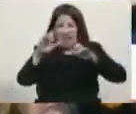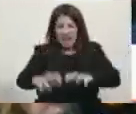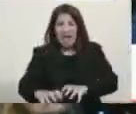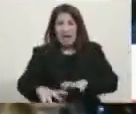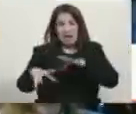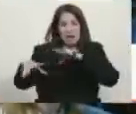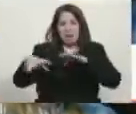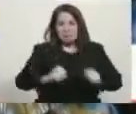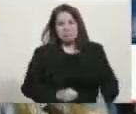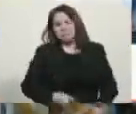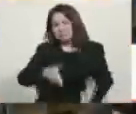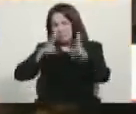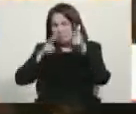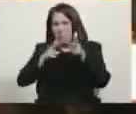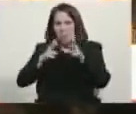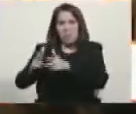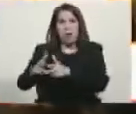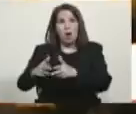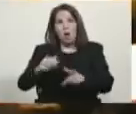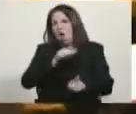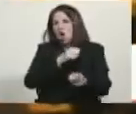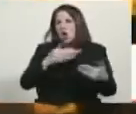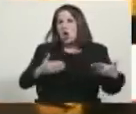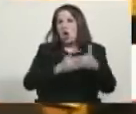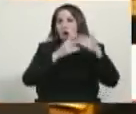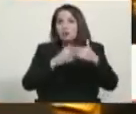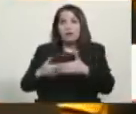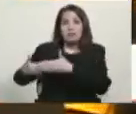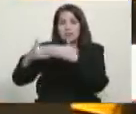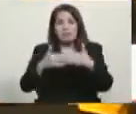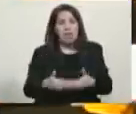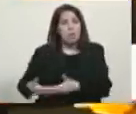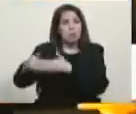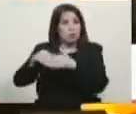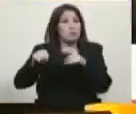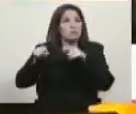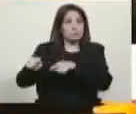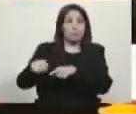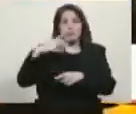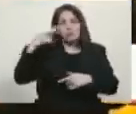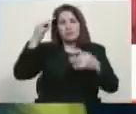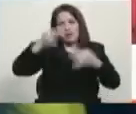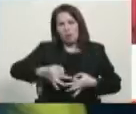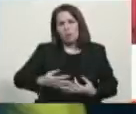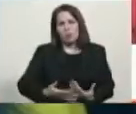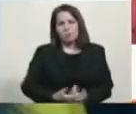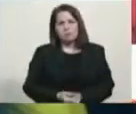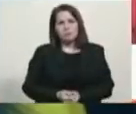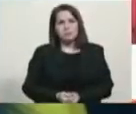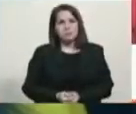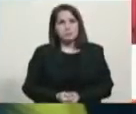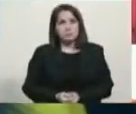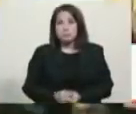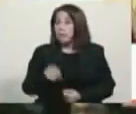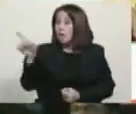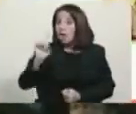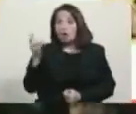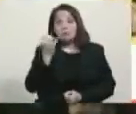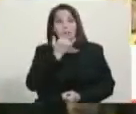las armas para luchar también allá en sus territorios. Estoy seguro de eso. No se